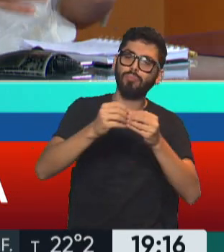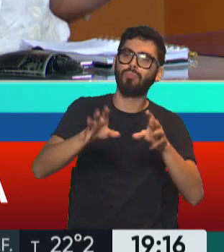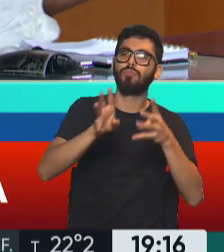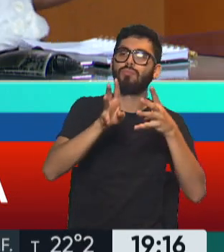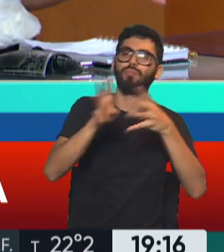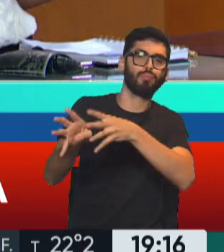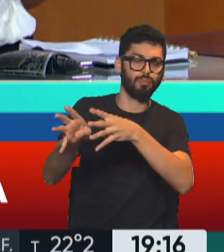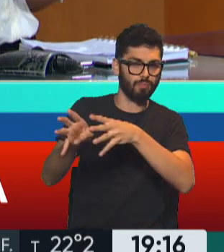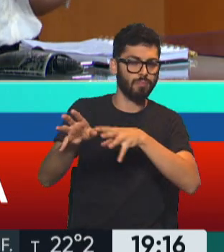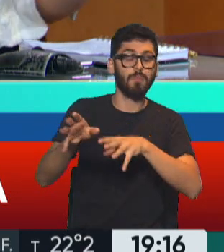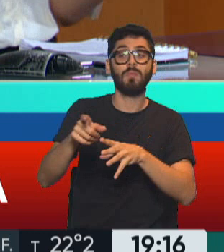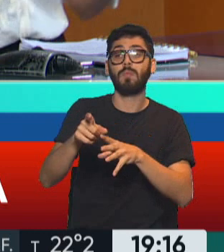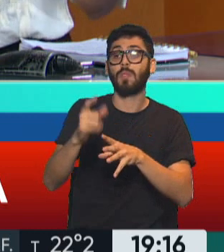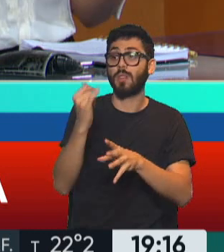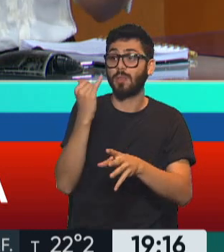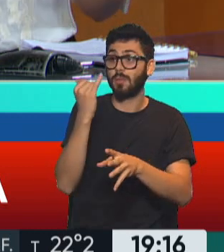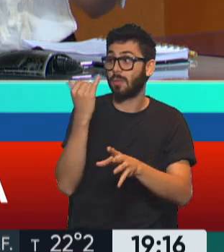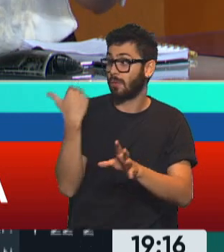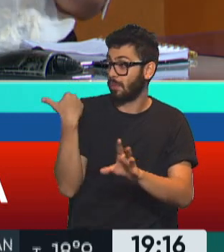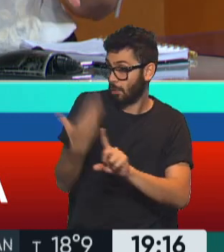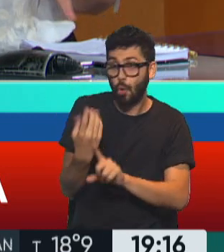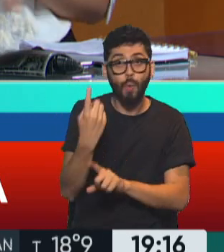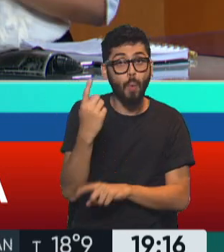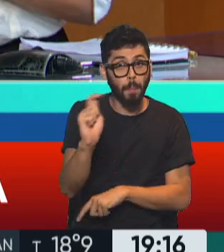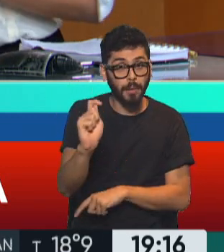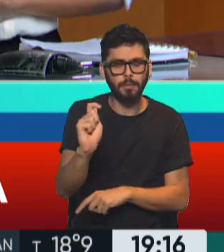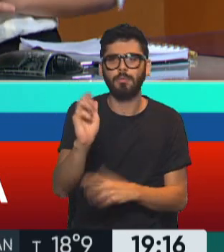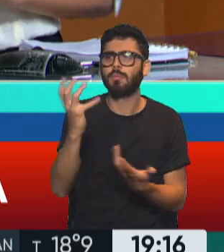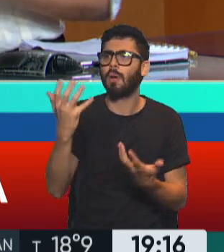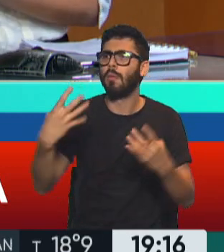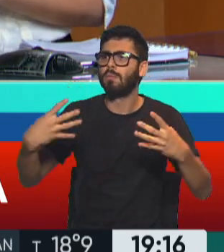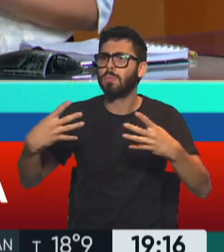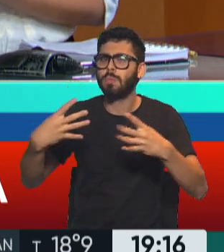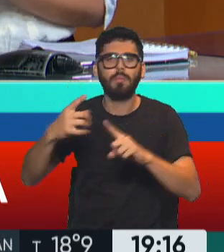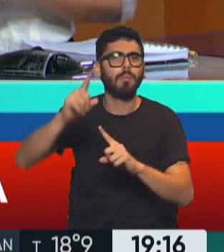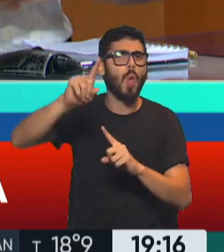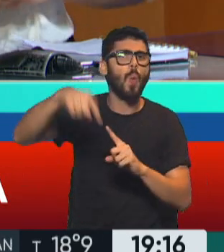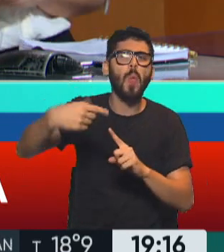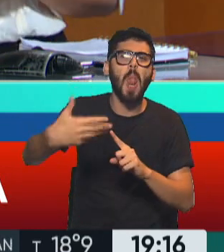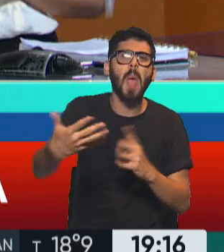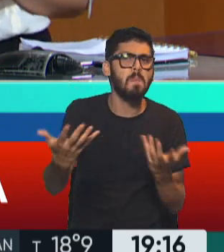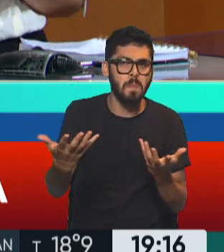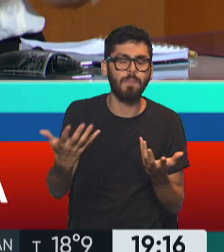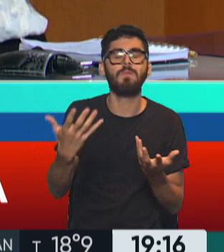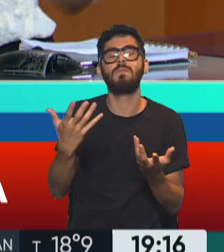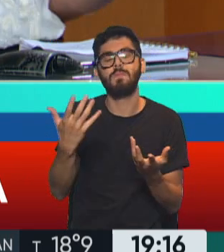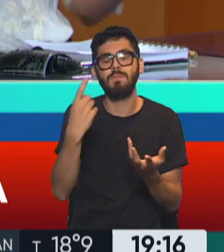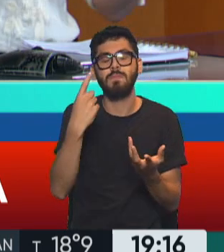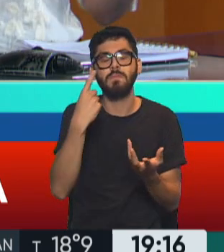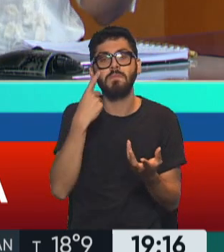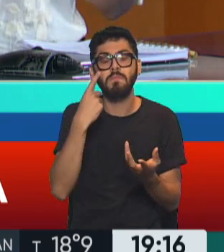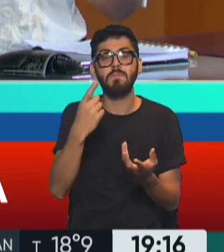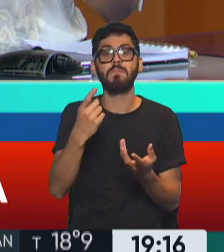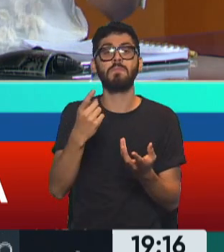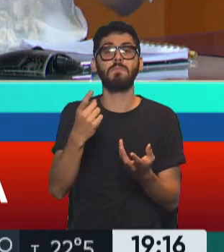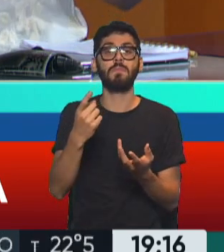ya lleva o ya se cumple un mes. ¿Cuáles son las consecuencias hasta este momento? Bueno, lo que podemos ver es que